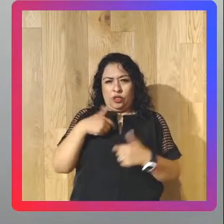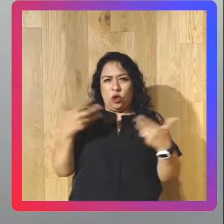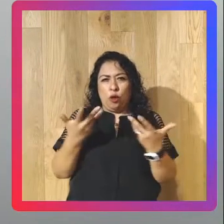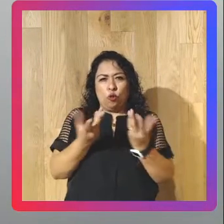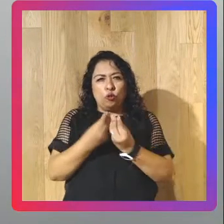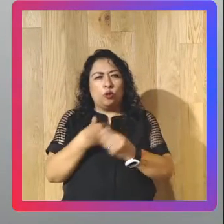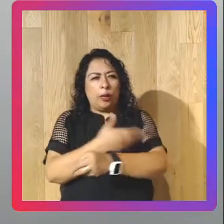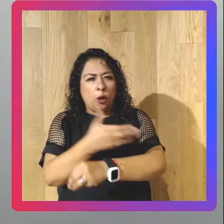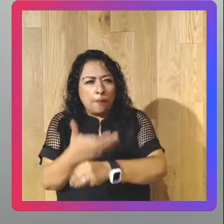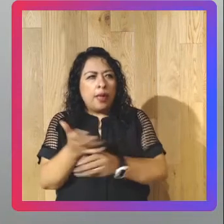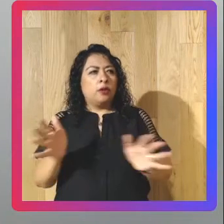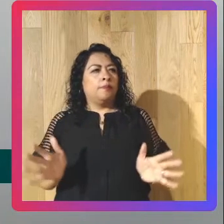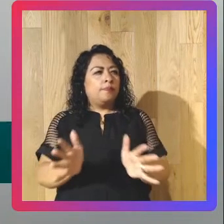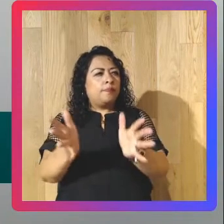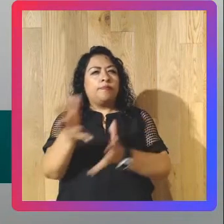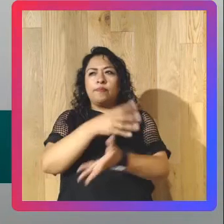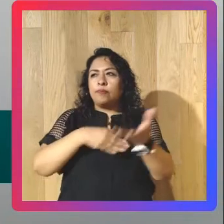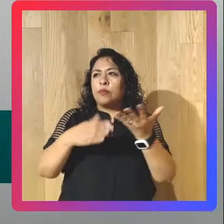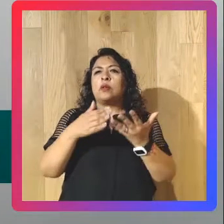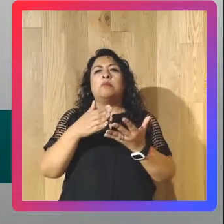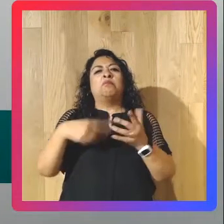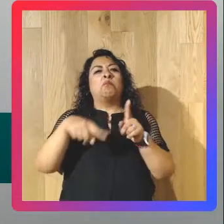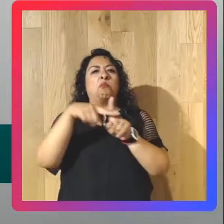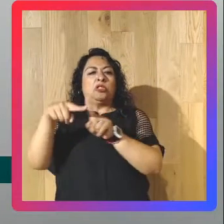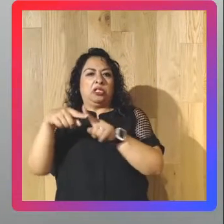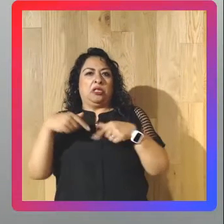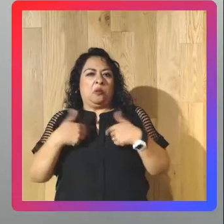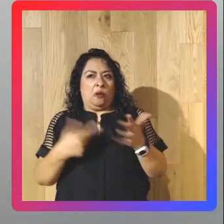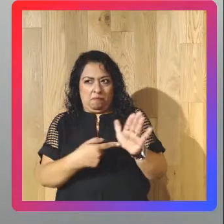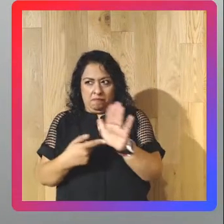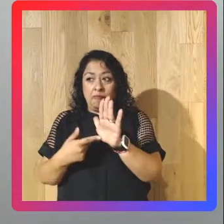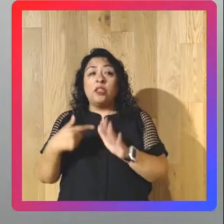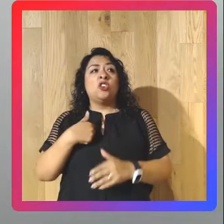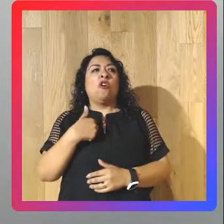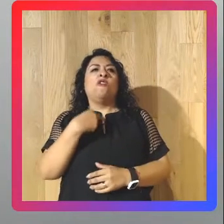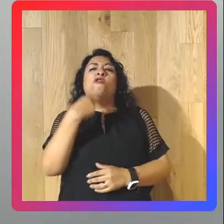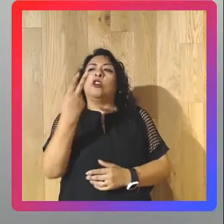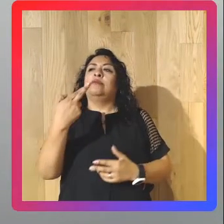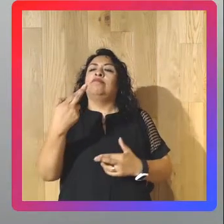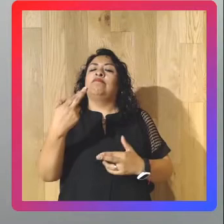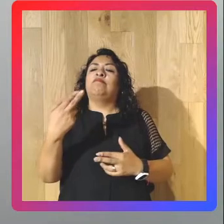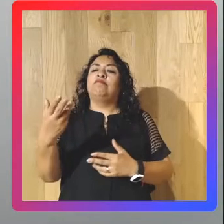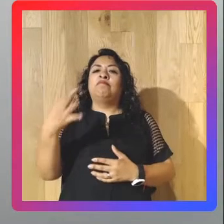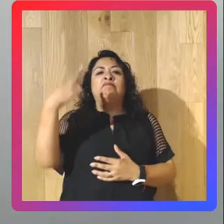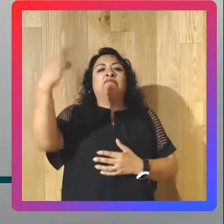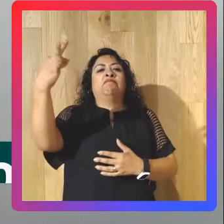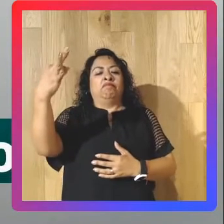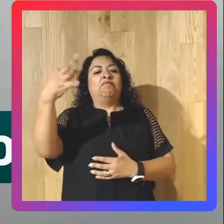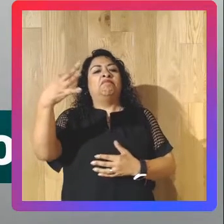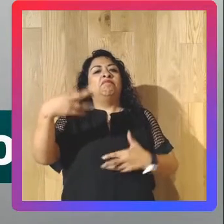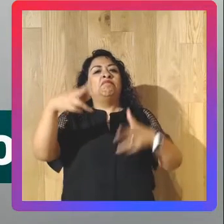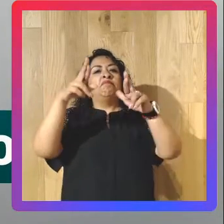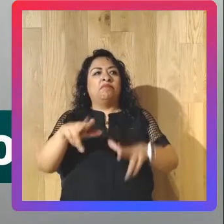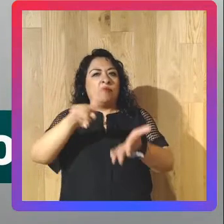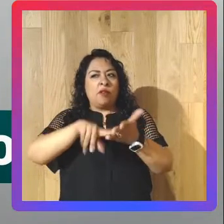de acompañamiento, promoviendo el intercambio de buenas prácticas. Como voz autorizada e interlocutor legítimo, a través